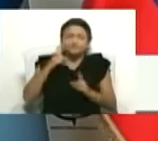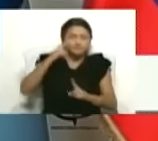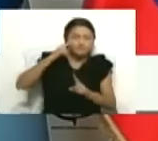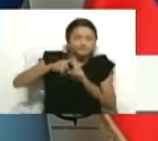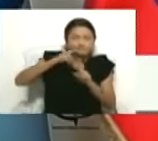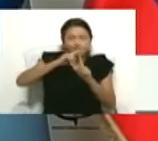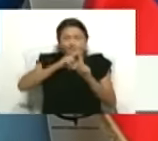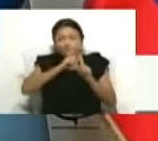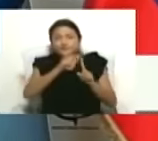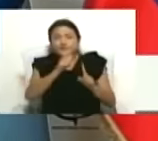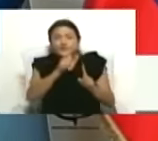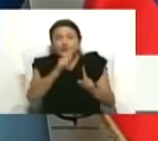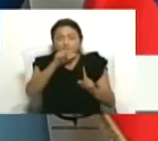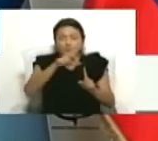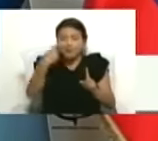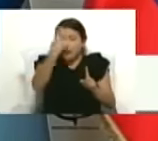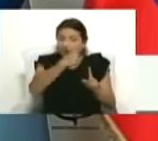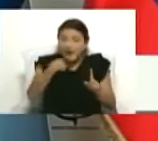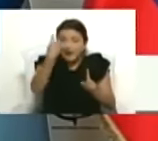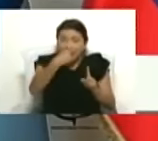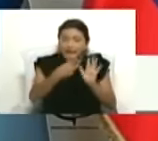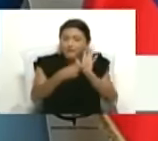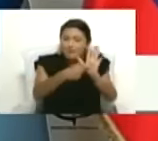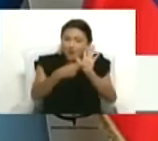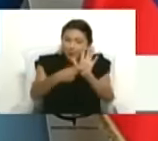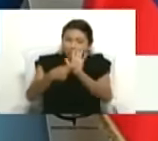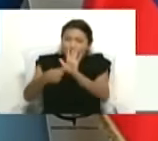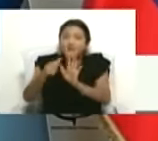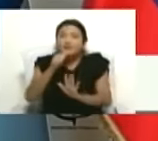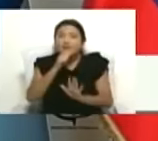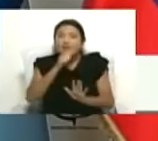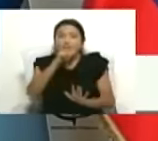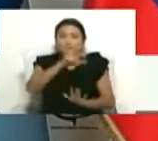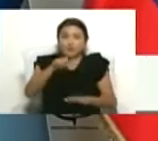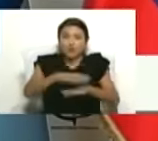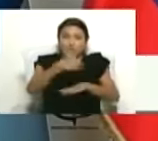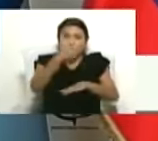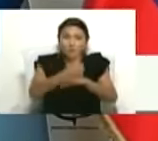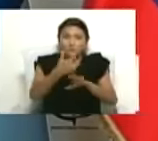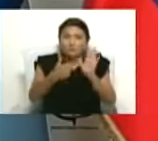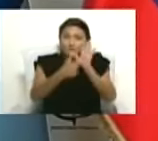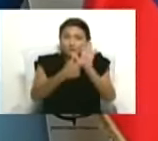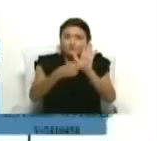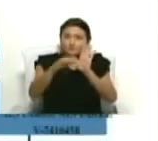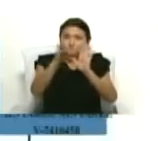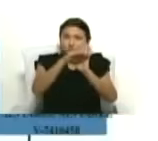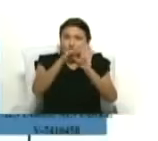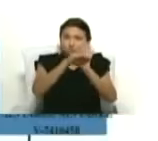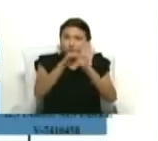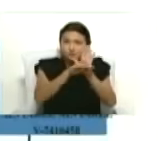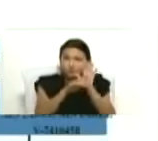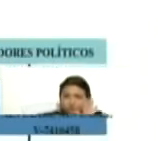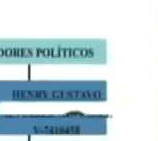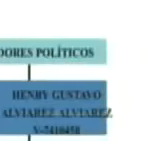rostros. Vamos a ver en pantalla este ampograma